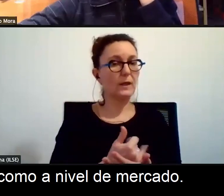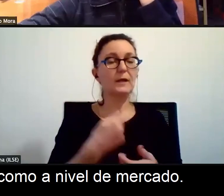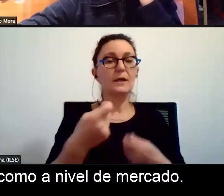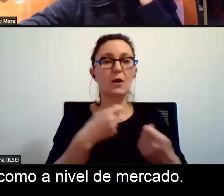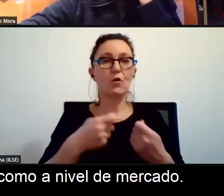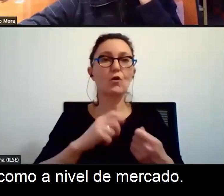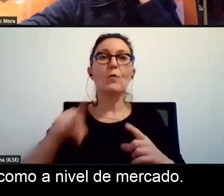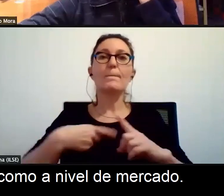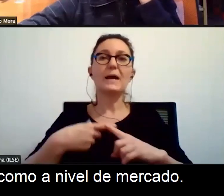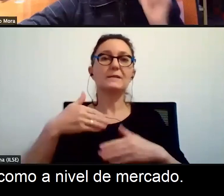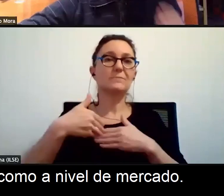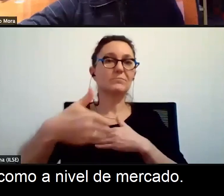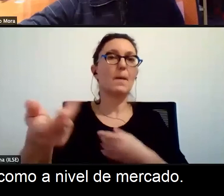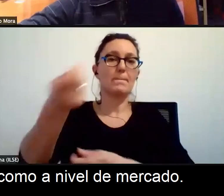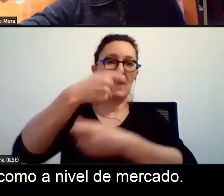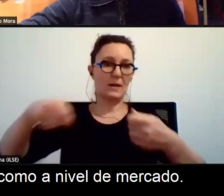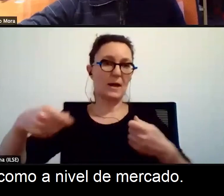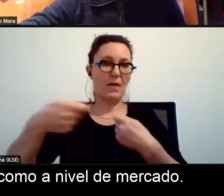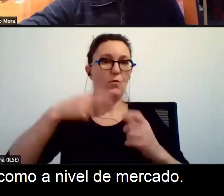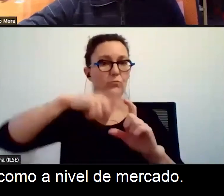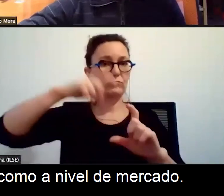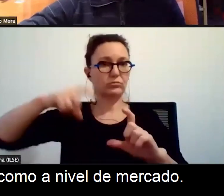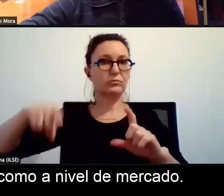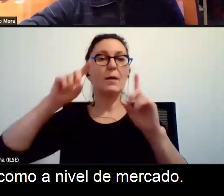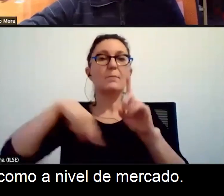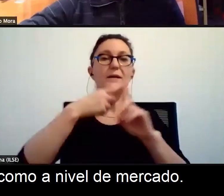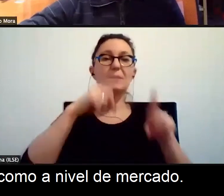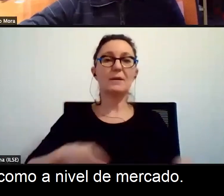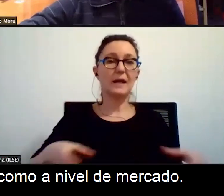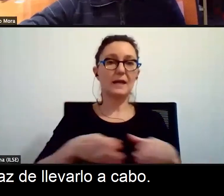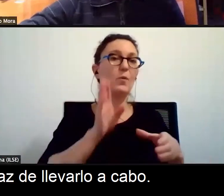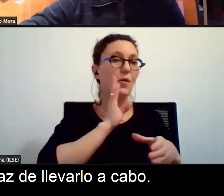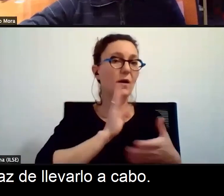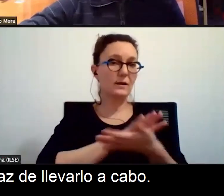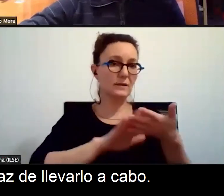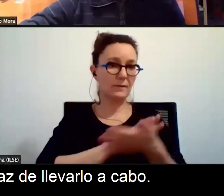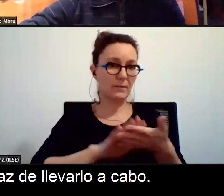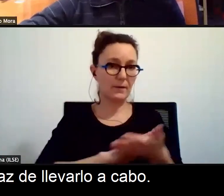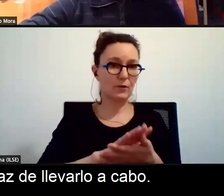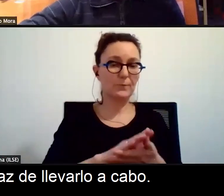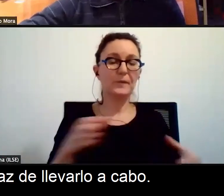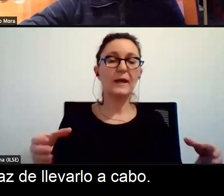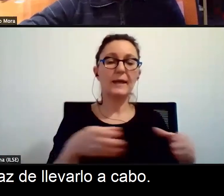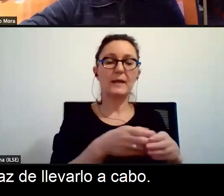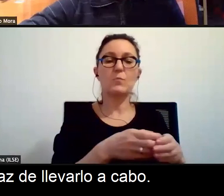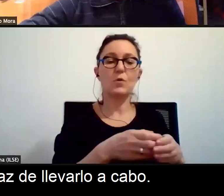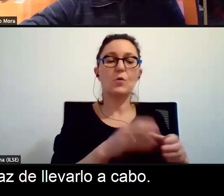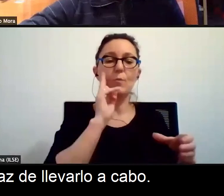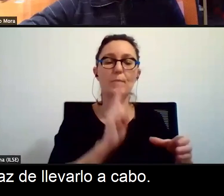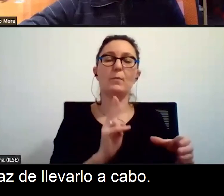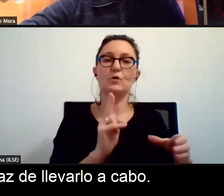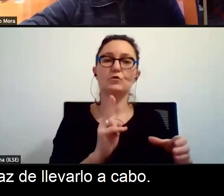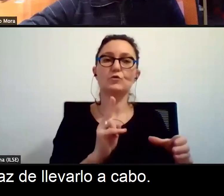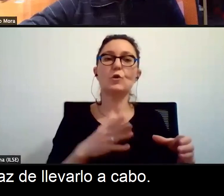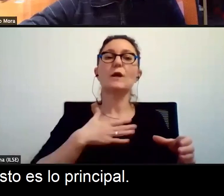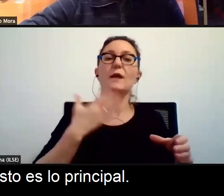Y sobre todo lo que vemos también es el equipo, ¿no? Que creo que lo comentaban antes, o sea, un equipo que veamos que sea capaz de